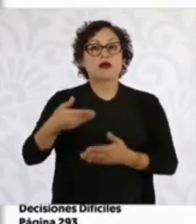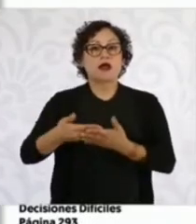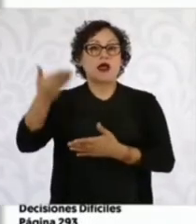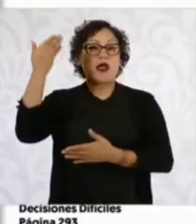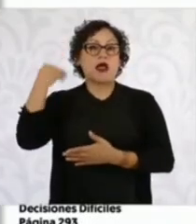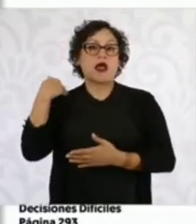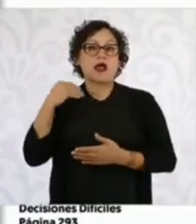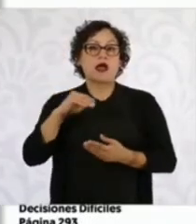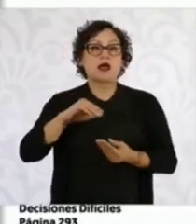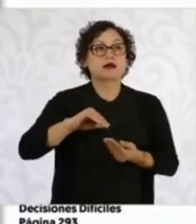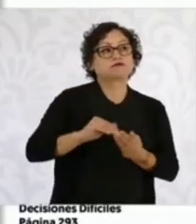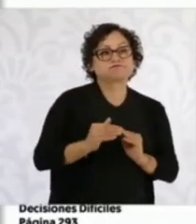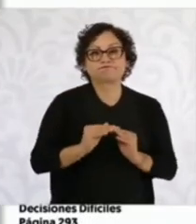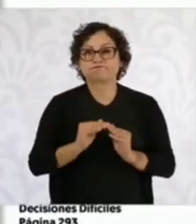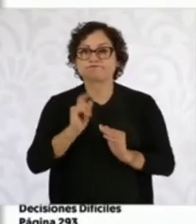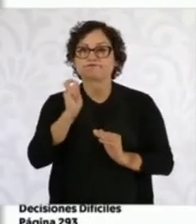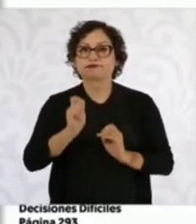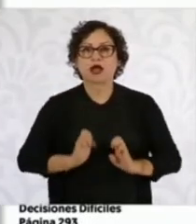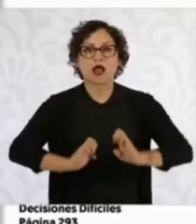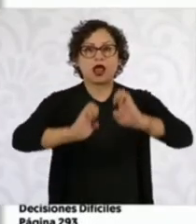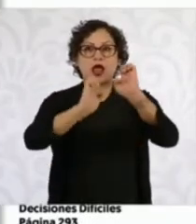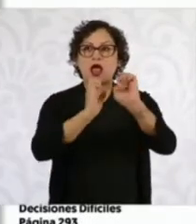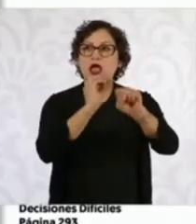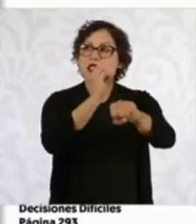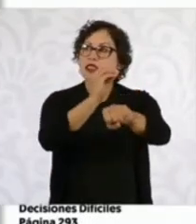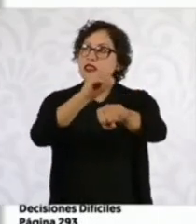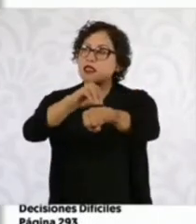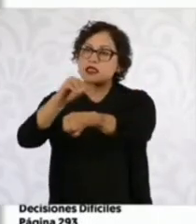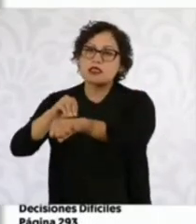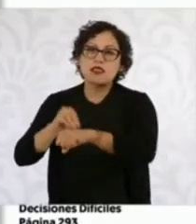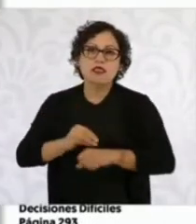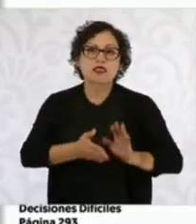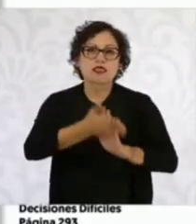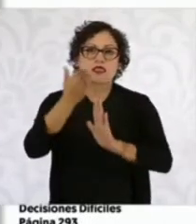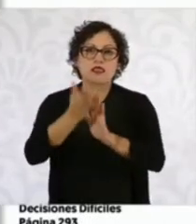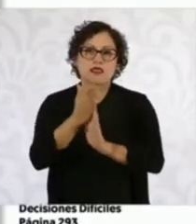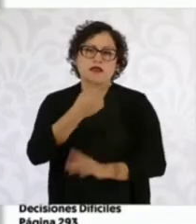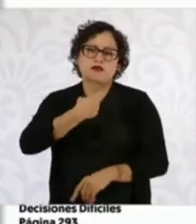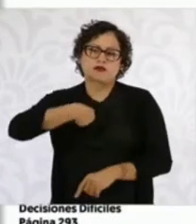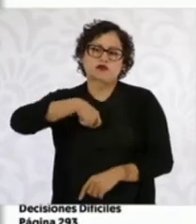Lo conocimos muy bien en la Ciudad de México.